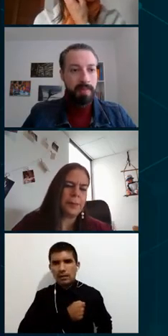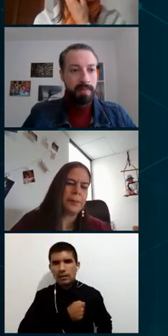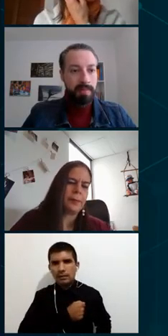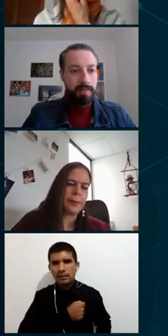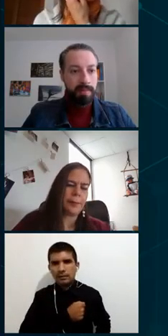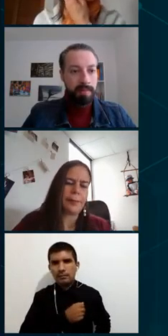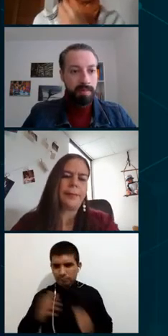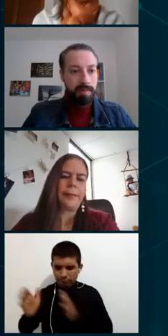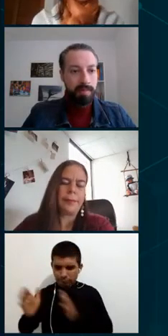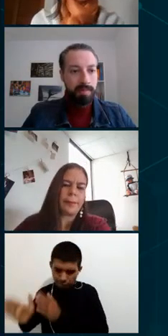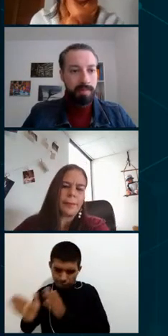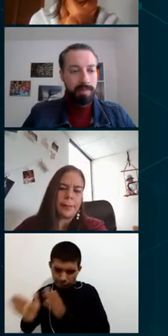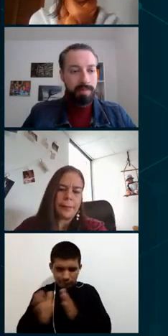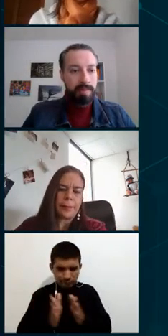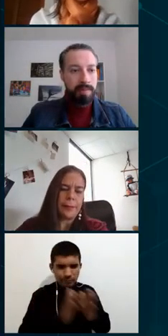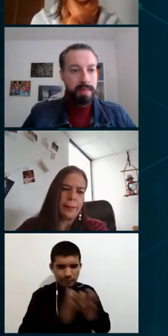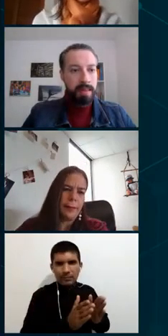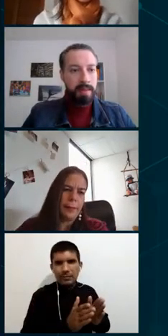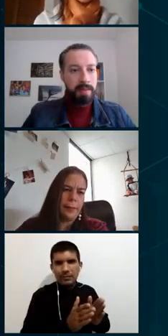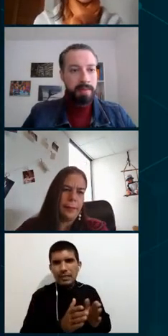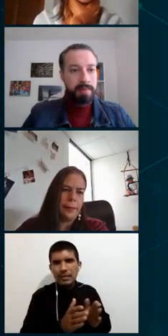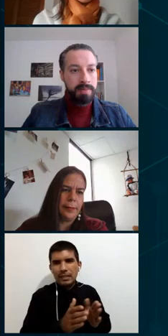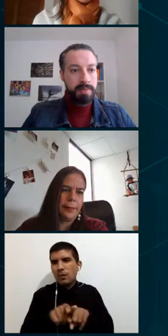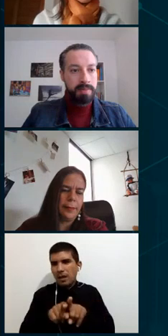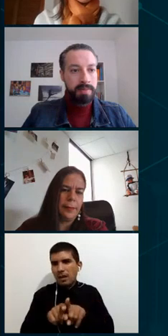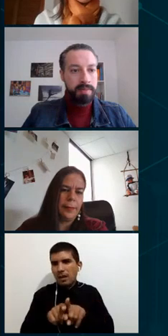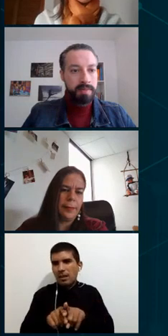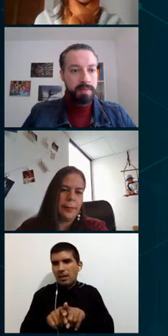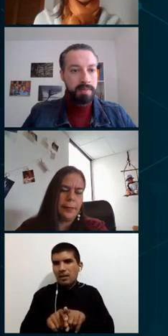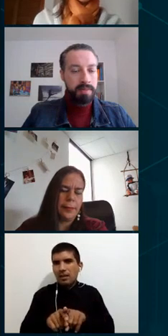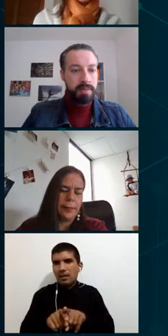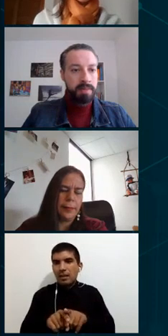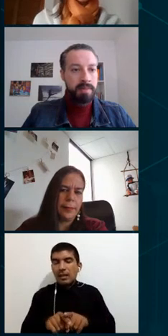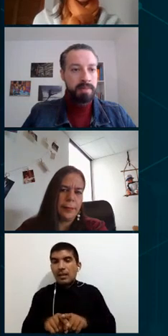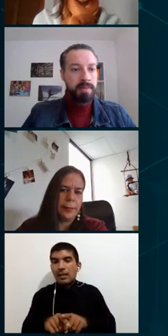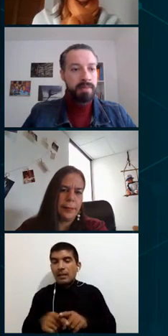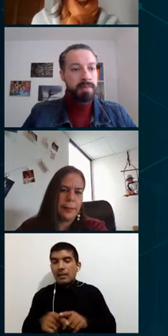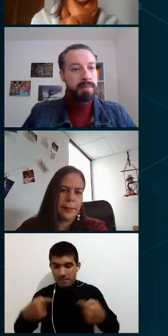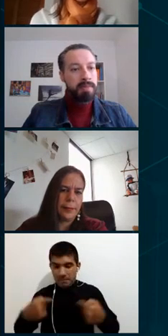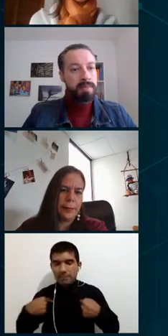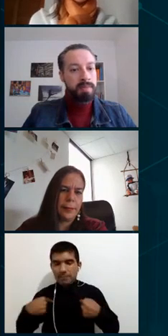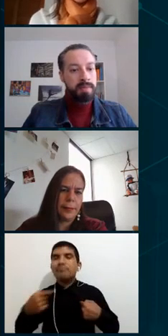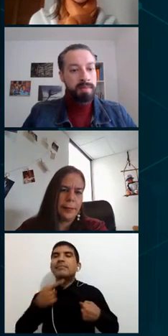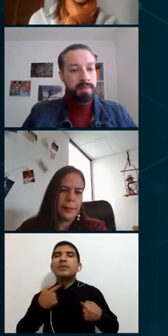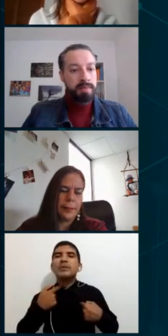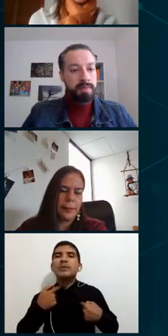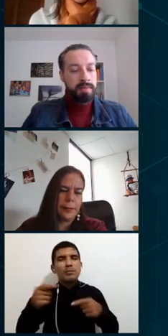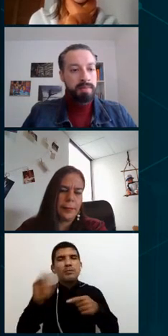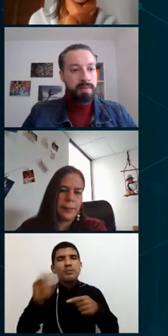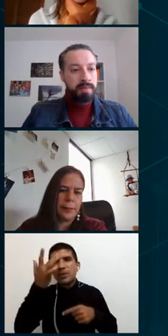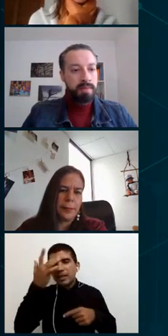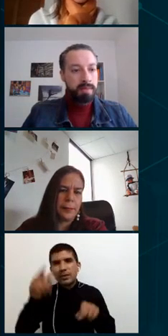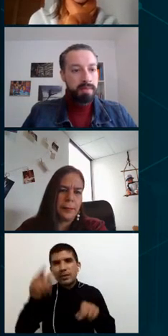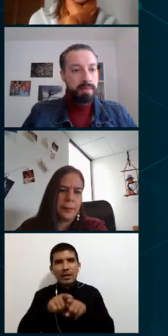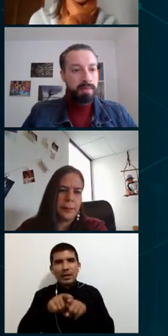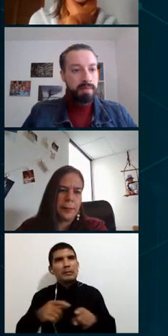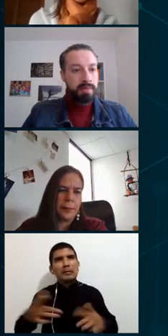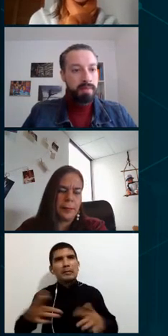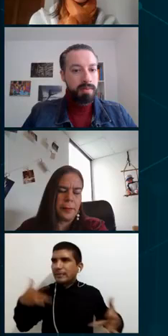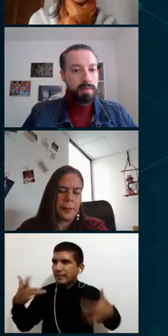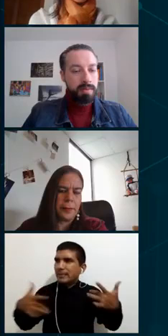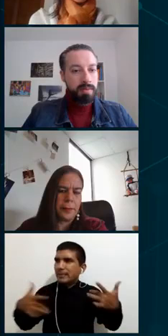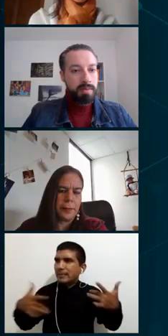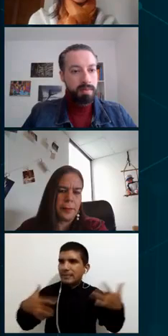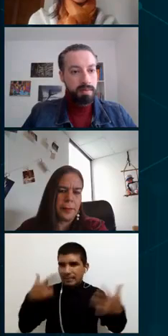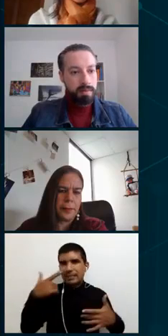entonces es muy divertida también para los equipos que vamos a experimentar. Y llegando a esta etapa, pues les contamos